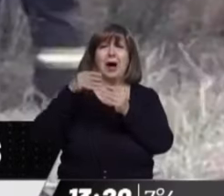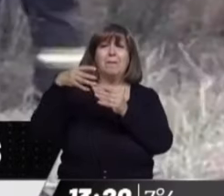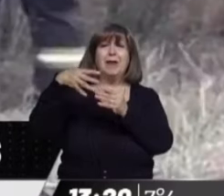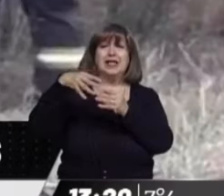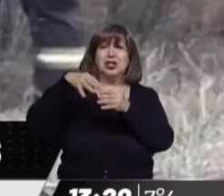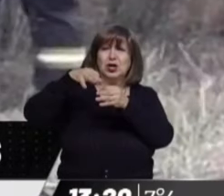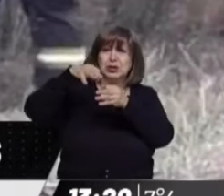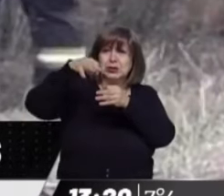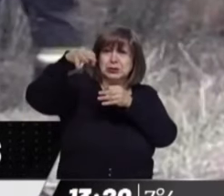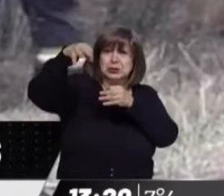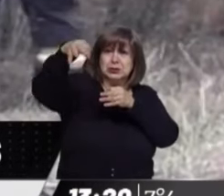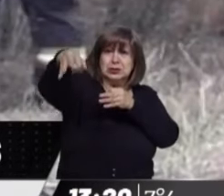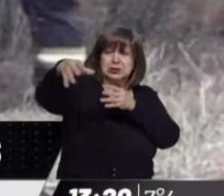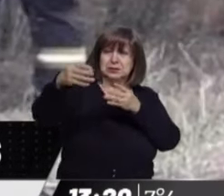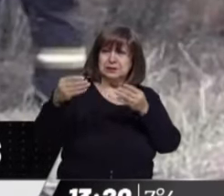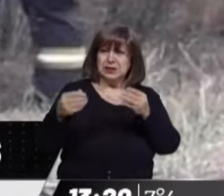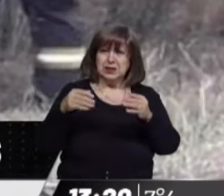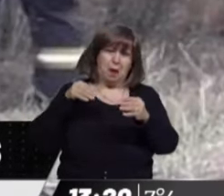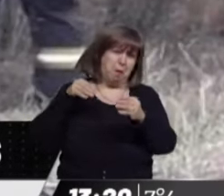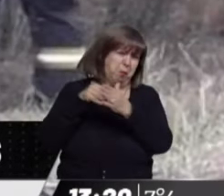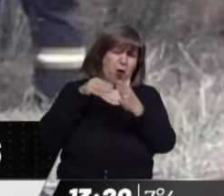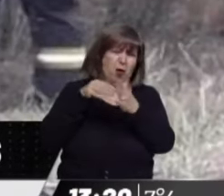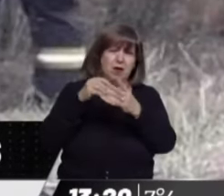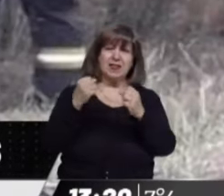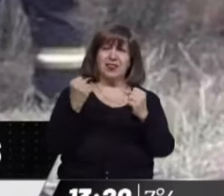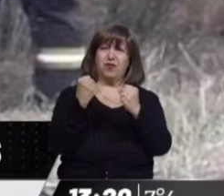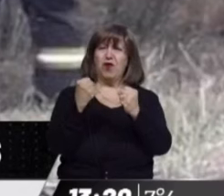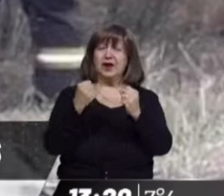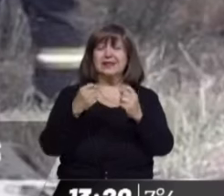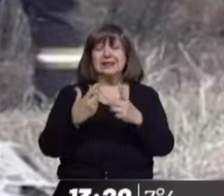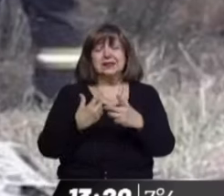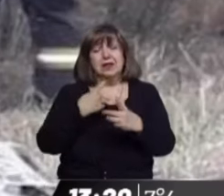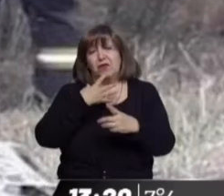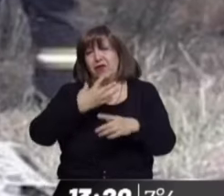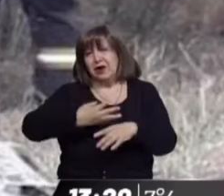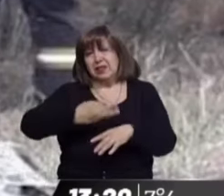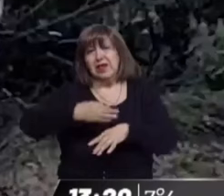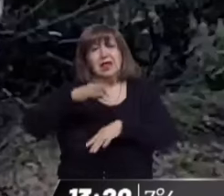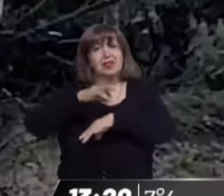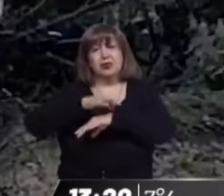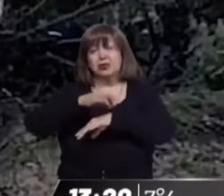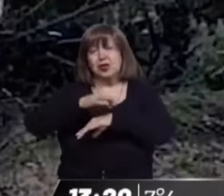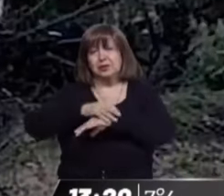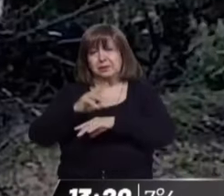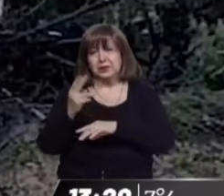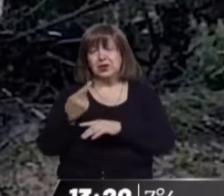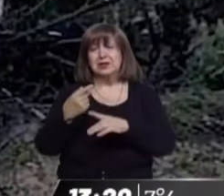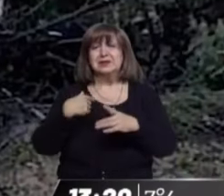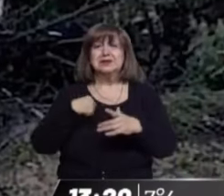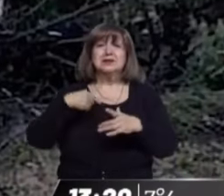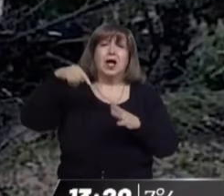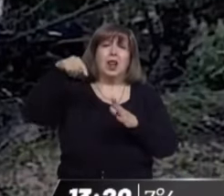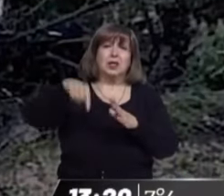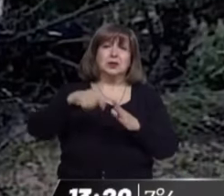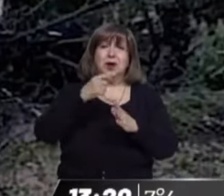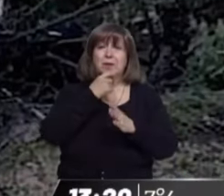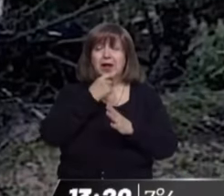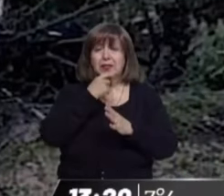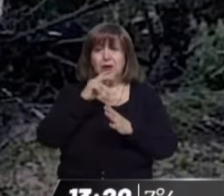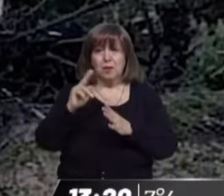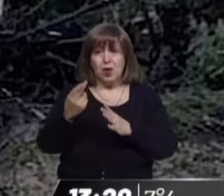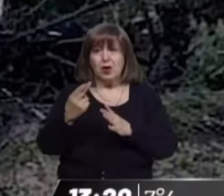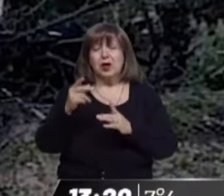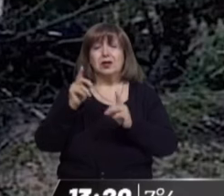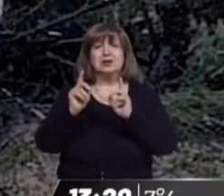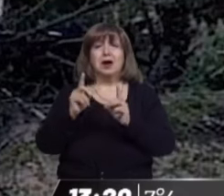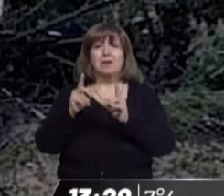este automóvil la verdad es que hay mucha conmoción en no solamente en el sur provincial sino también por